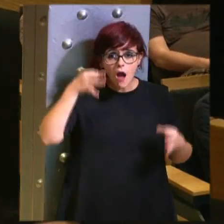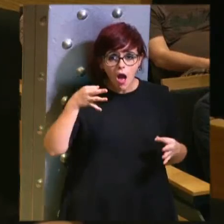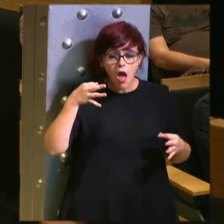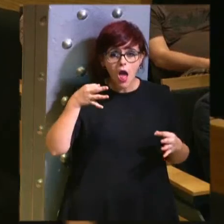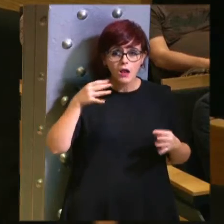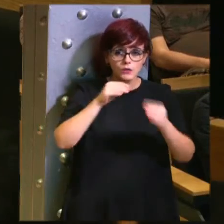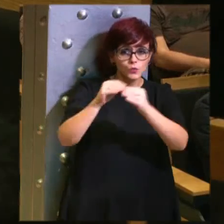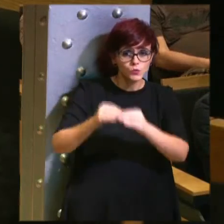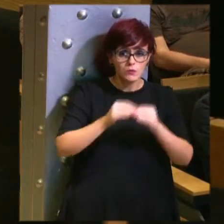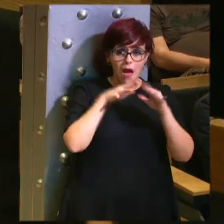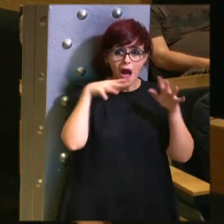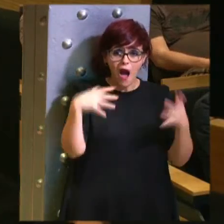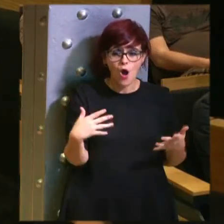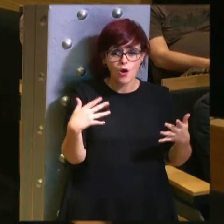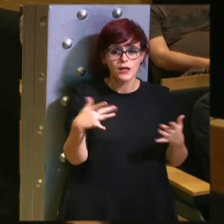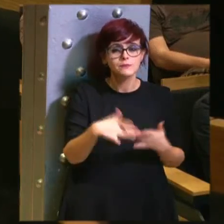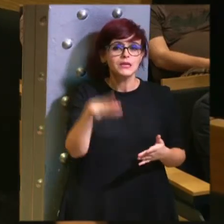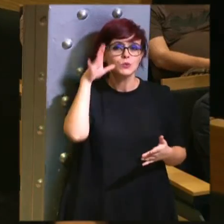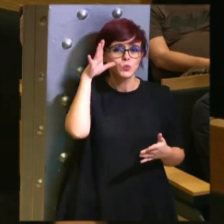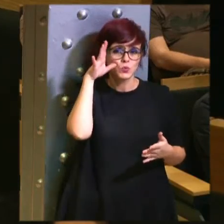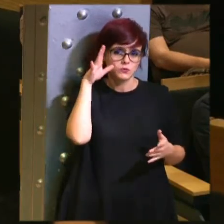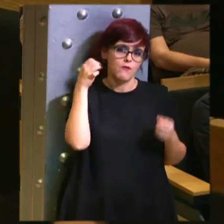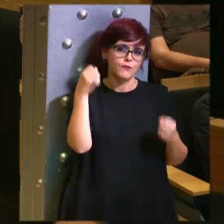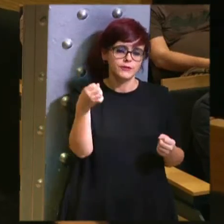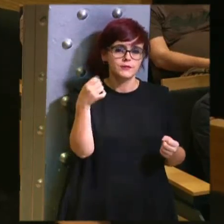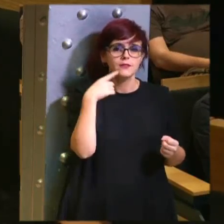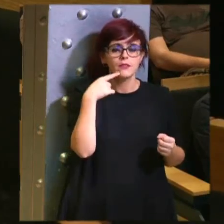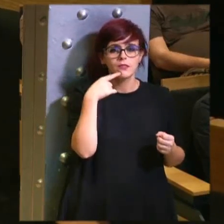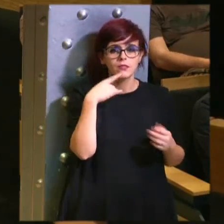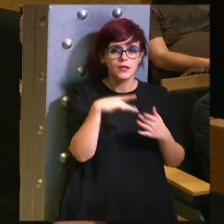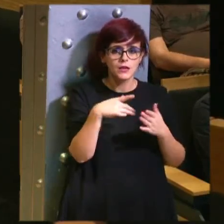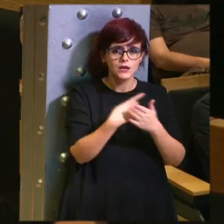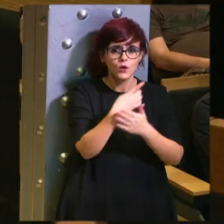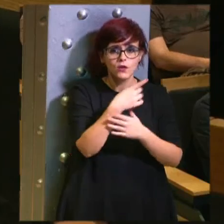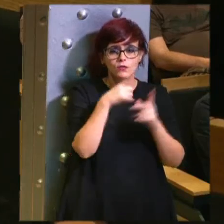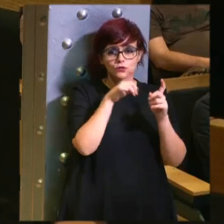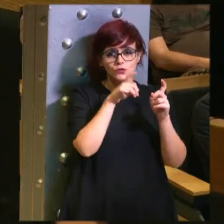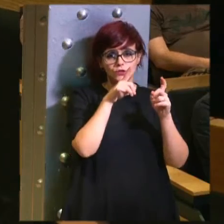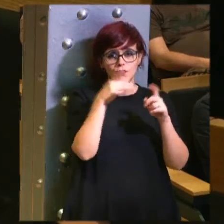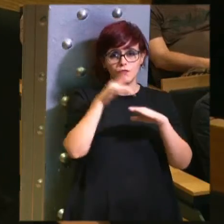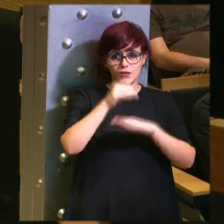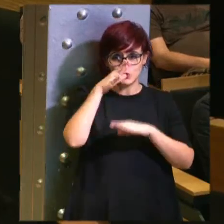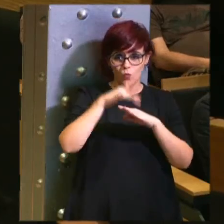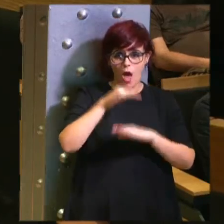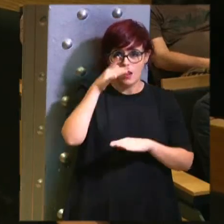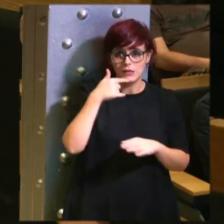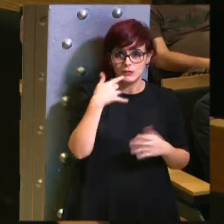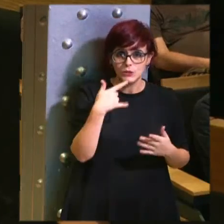ahorita se está escuchando mucho pues los recorridos virtuales. Vamos a escucharles a ellos, es que tenemos muy poco